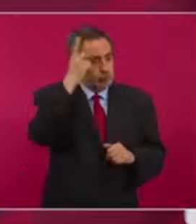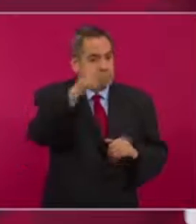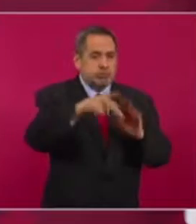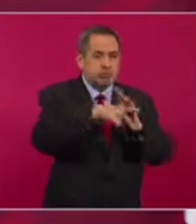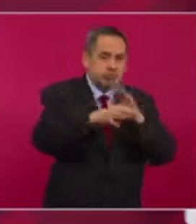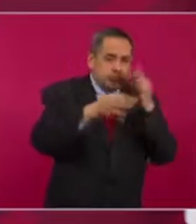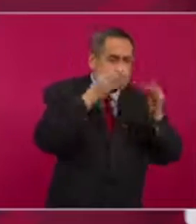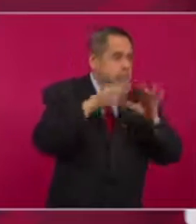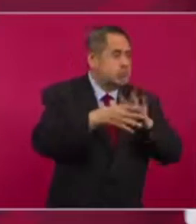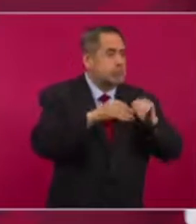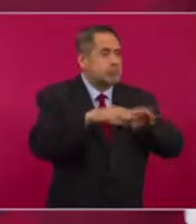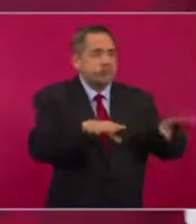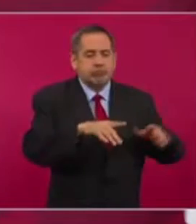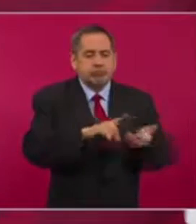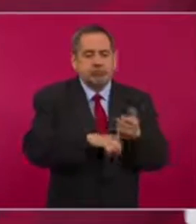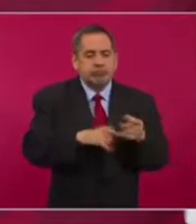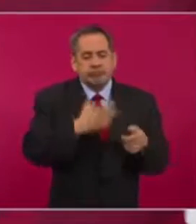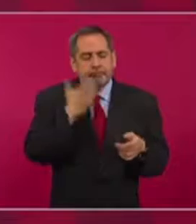comunicación,